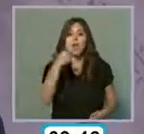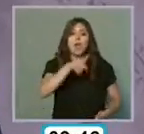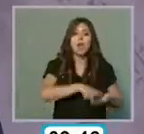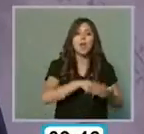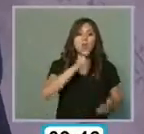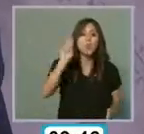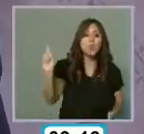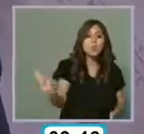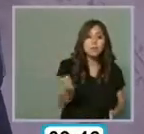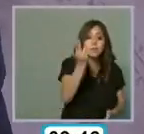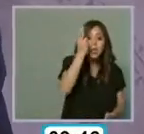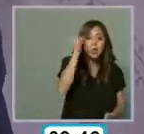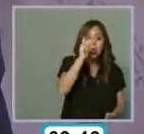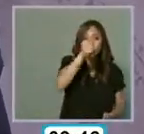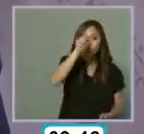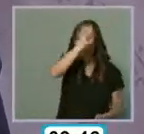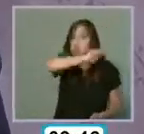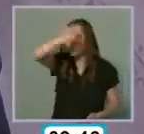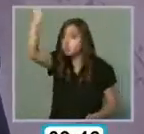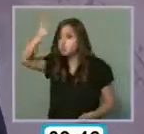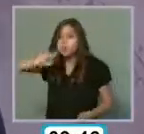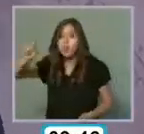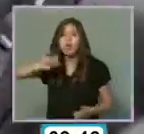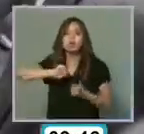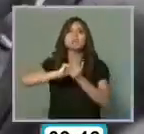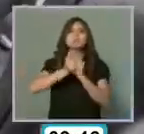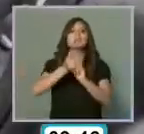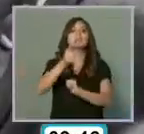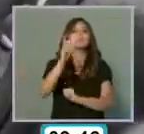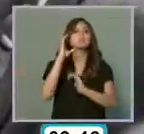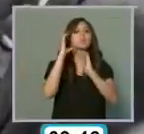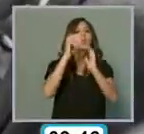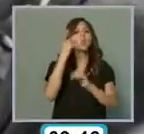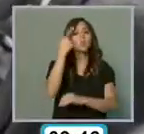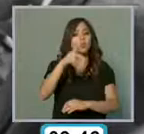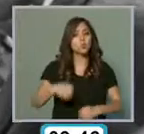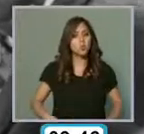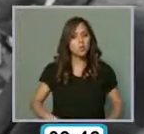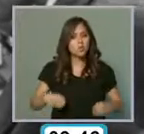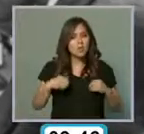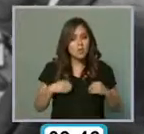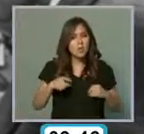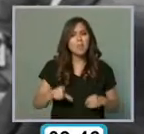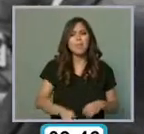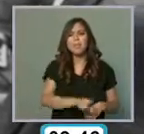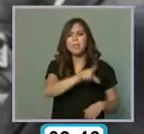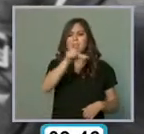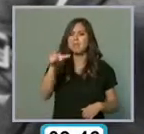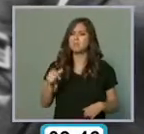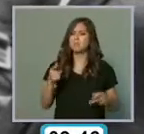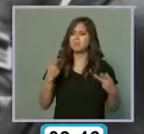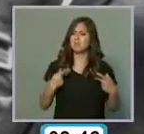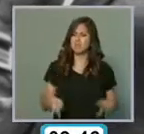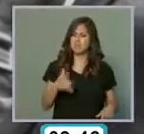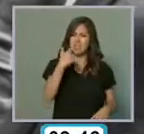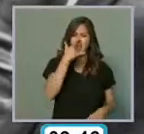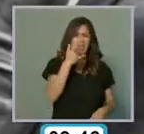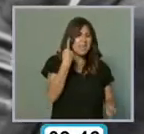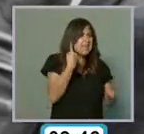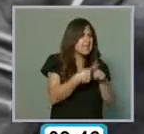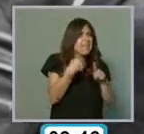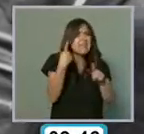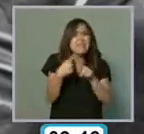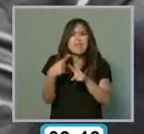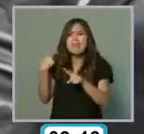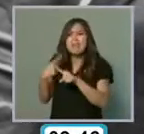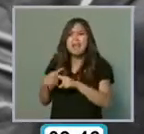jugarse la vida. Claro. Era jugarse. Entonces la Gestapo decía, ¿quién está haciendo esto? ¿Quién lo hace? ¿Quién lo hace? Y